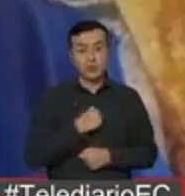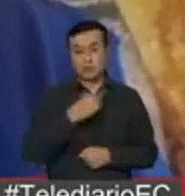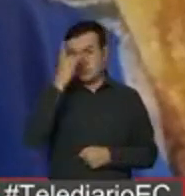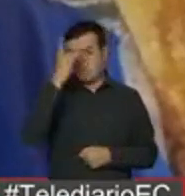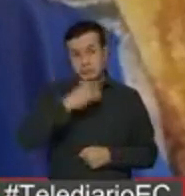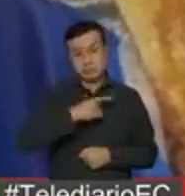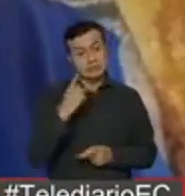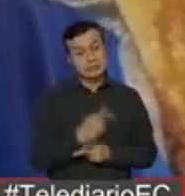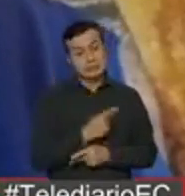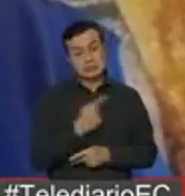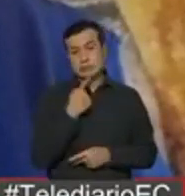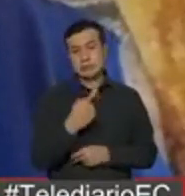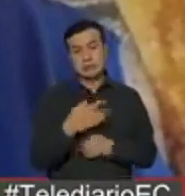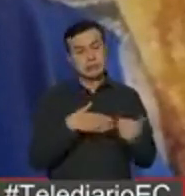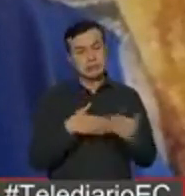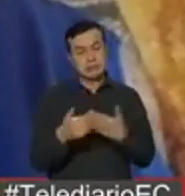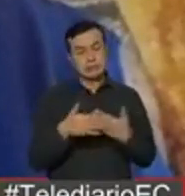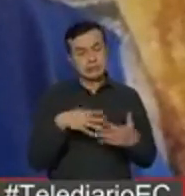con el riesgo propio